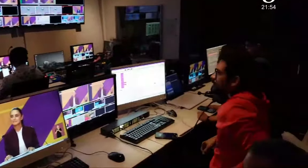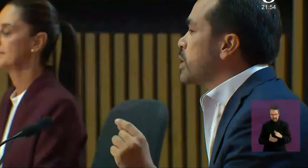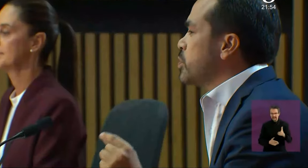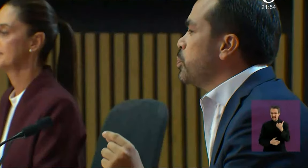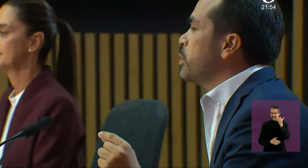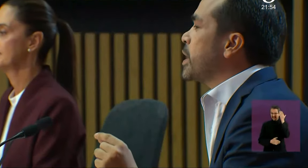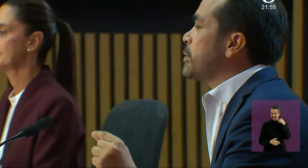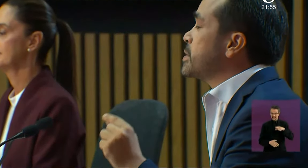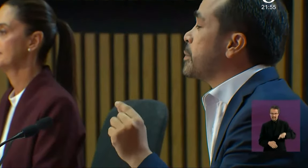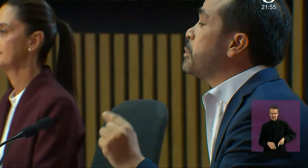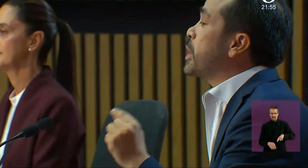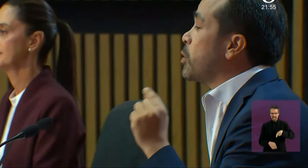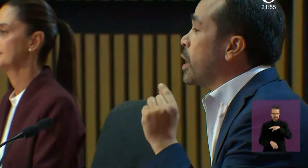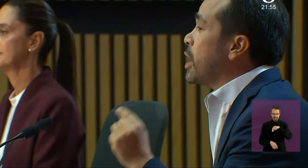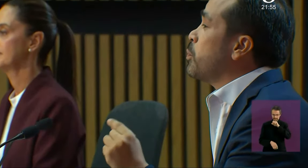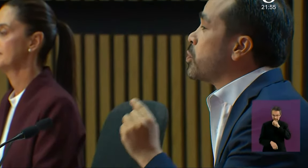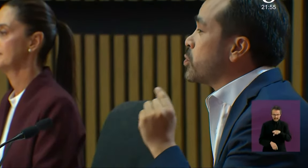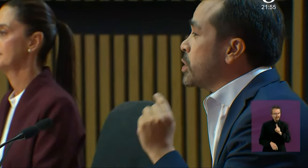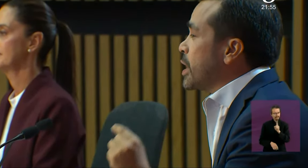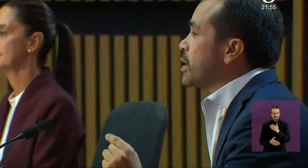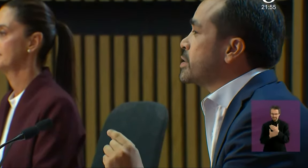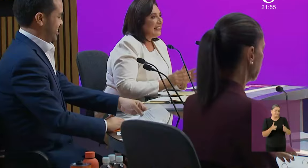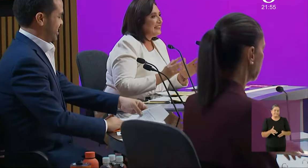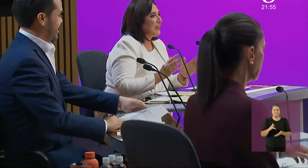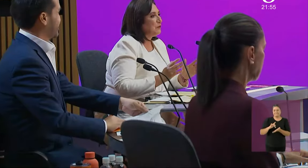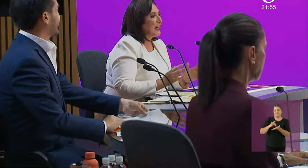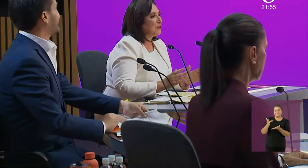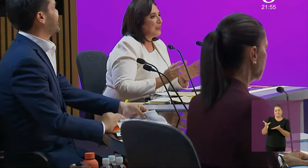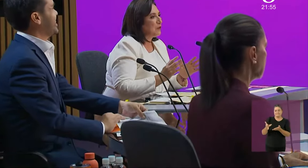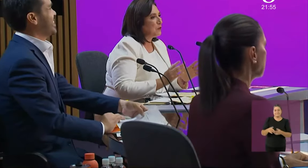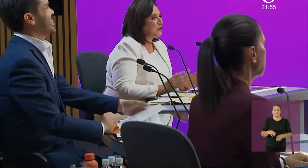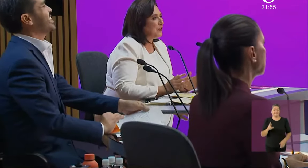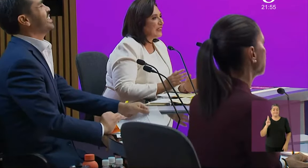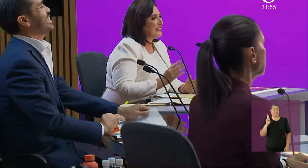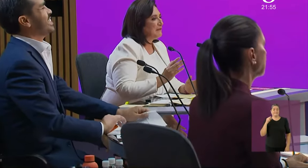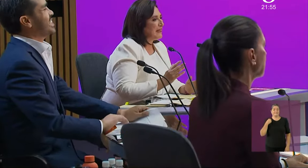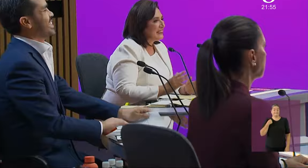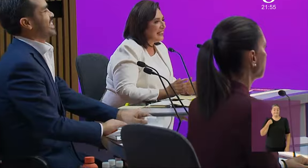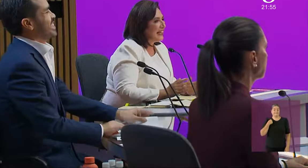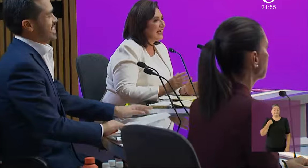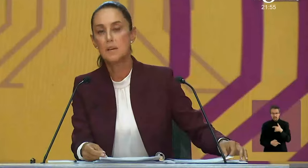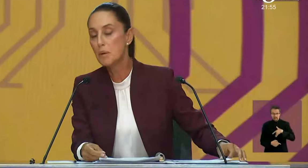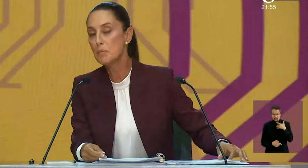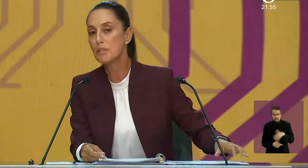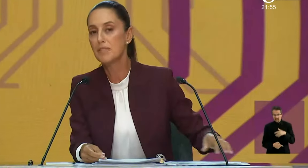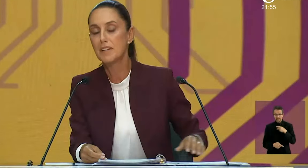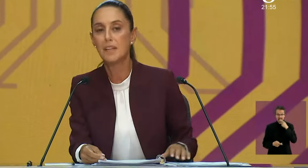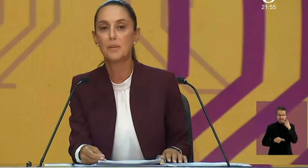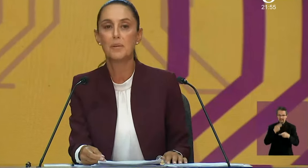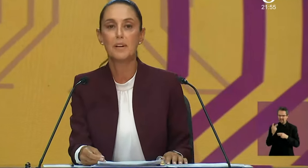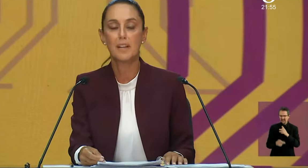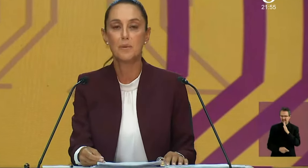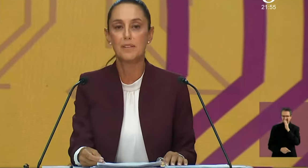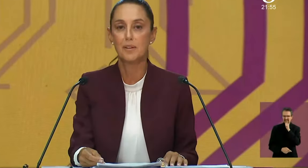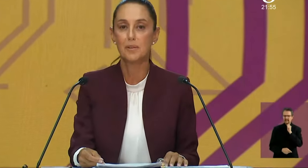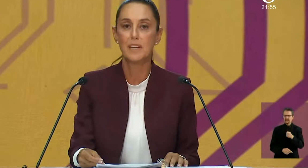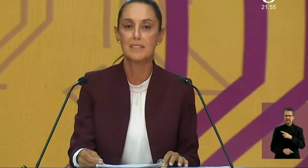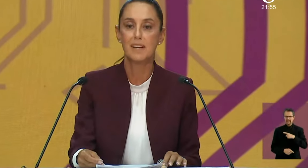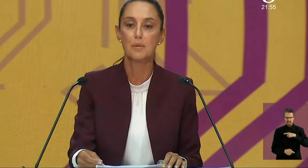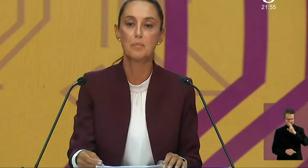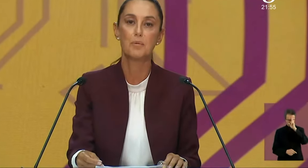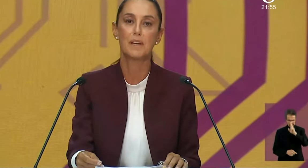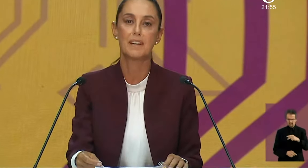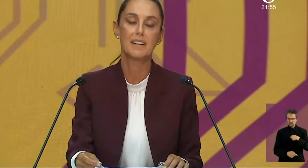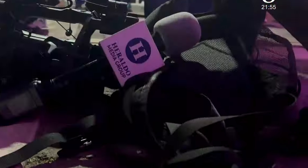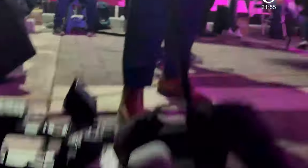La educación pública debe servir para igualar oportunidades. Si hay un acto de corrupción, que se investigue. Siempre hemos defendido la educación y la